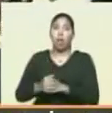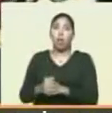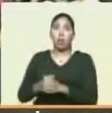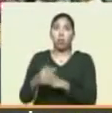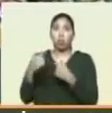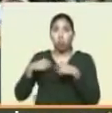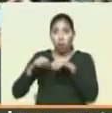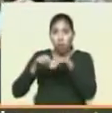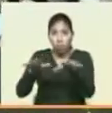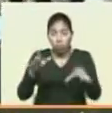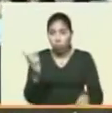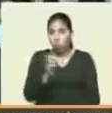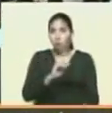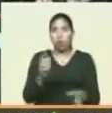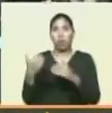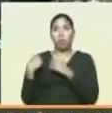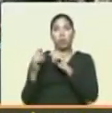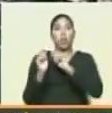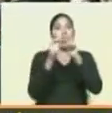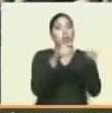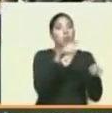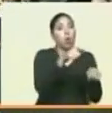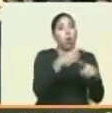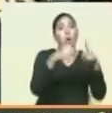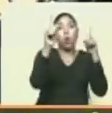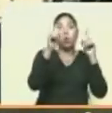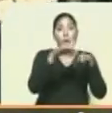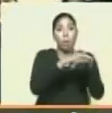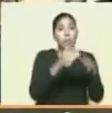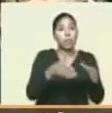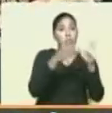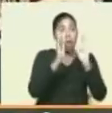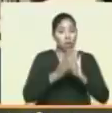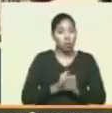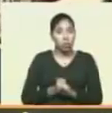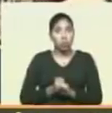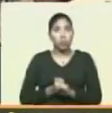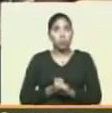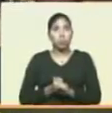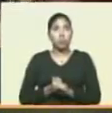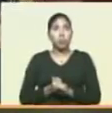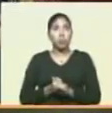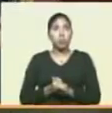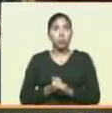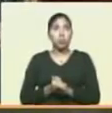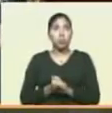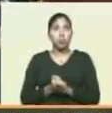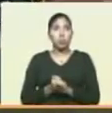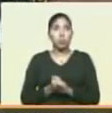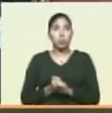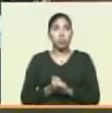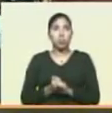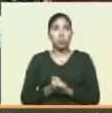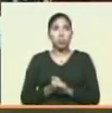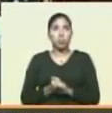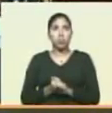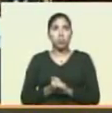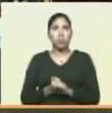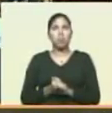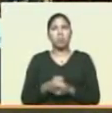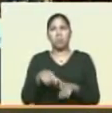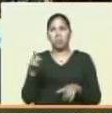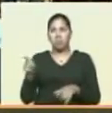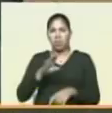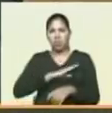ministerio. Pero el alimento balanceado que produce el camarada Sinesio allá en Palito Blanco es para alimentar unos pollos y unos cochinos, que es